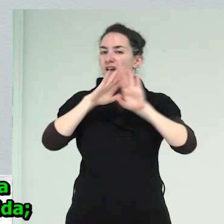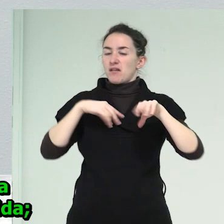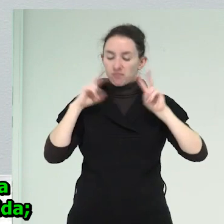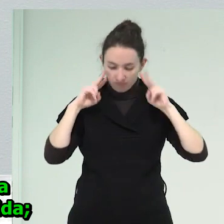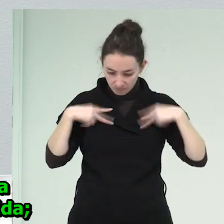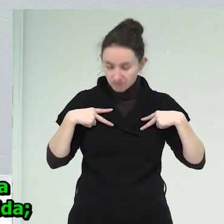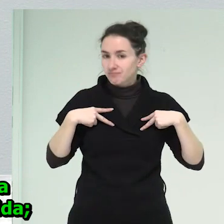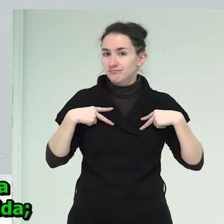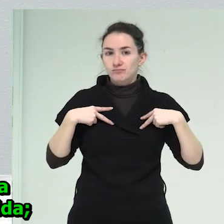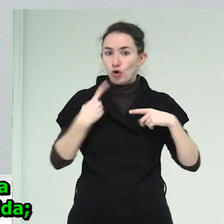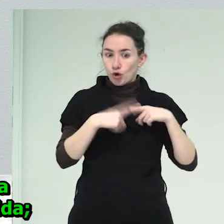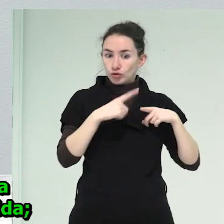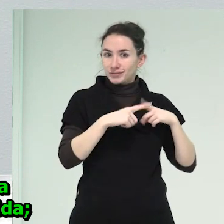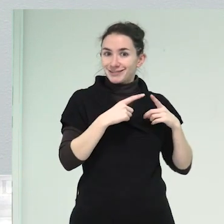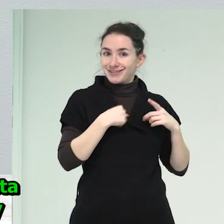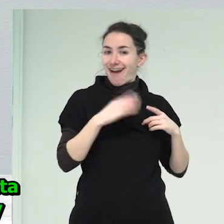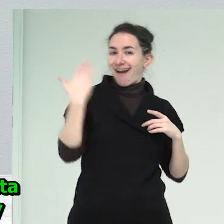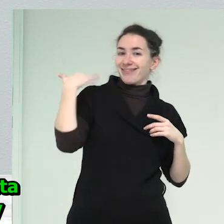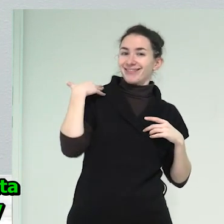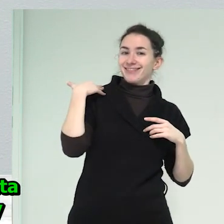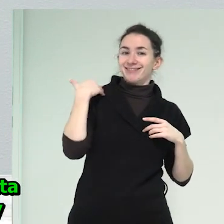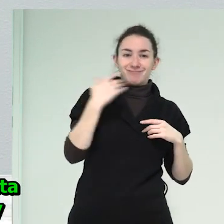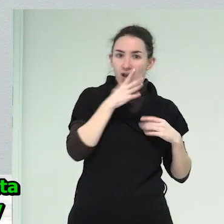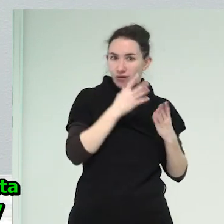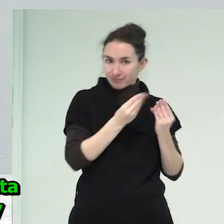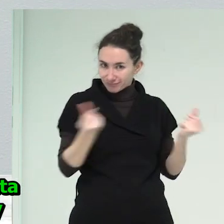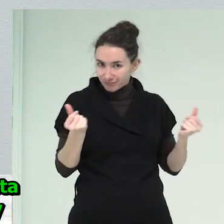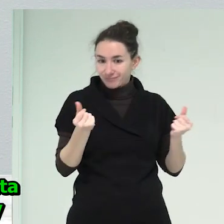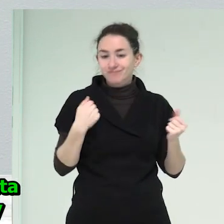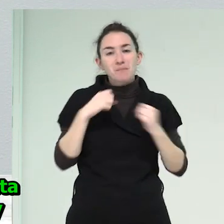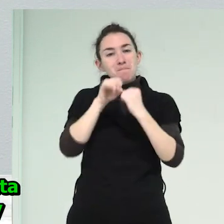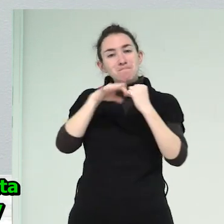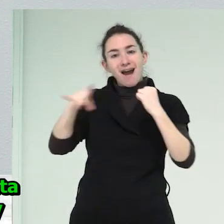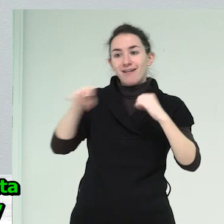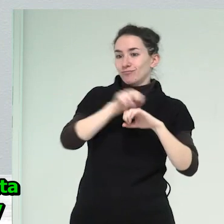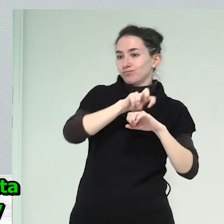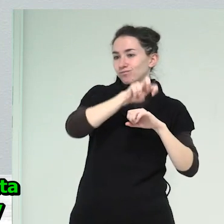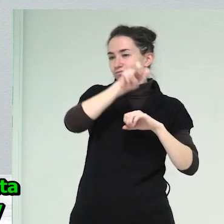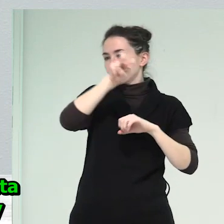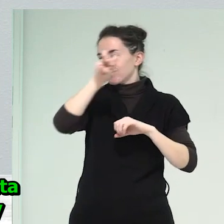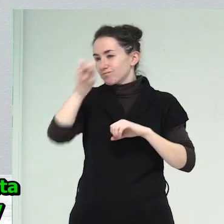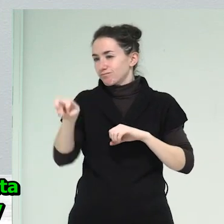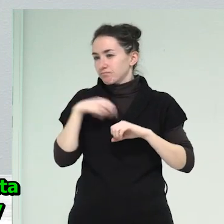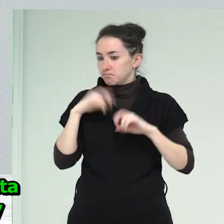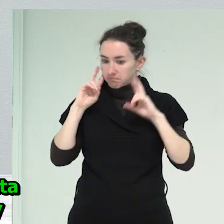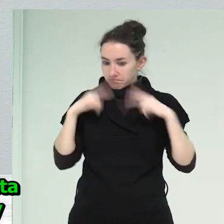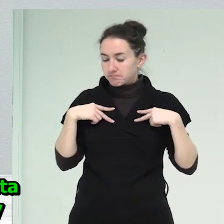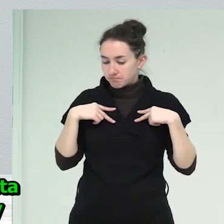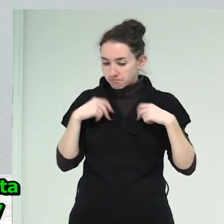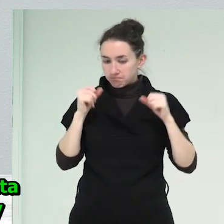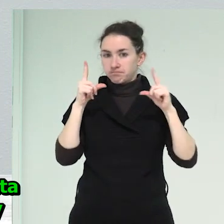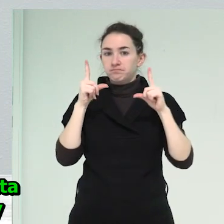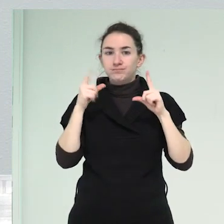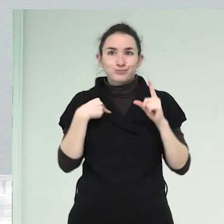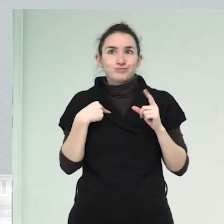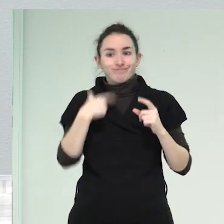era había dejado de serlo en alguna medida. Que cuando crucé el mar, me di cuenta que había dejado de ser